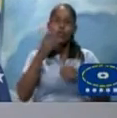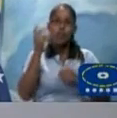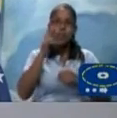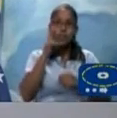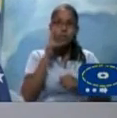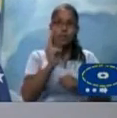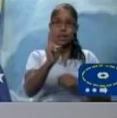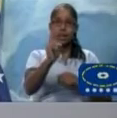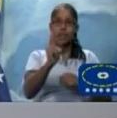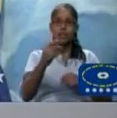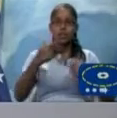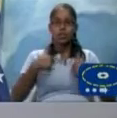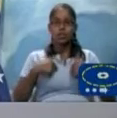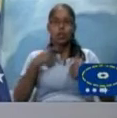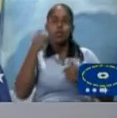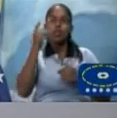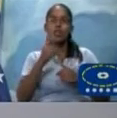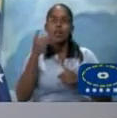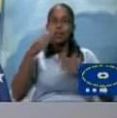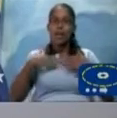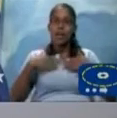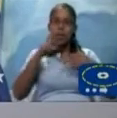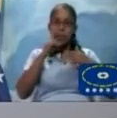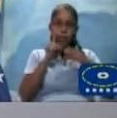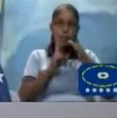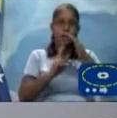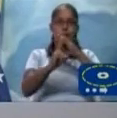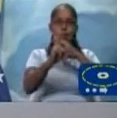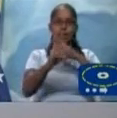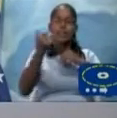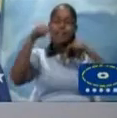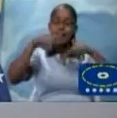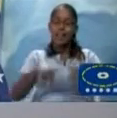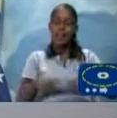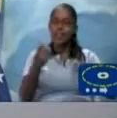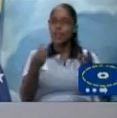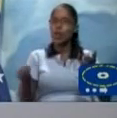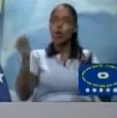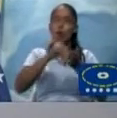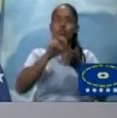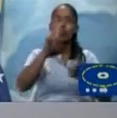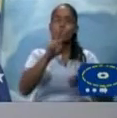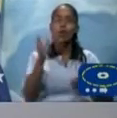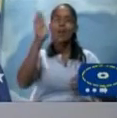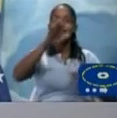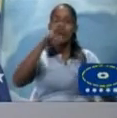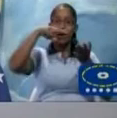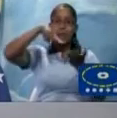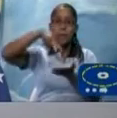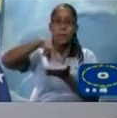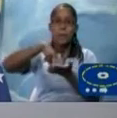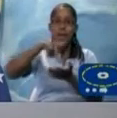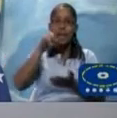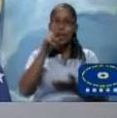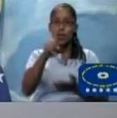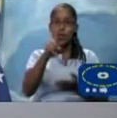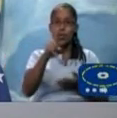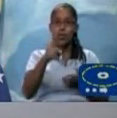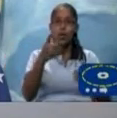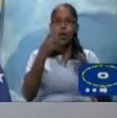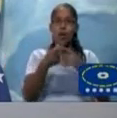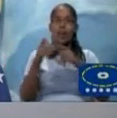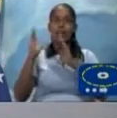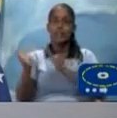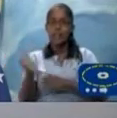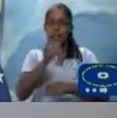miré. Oiga, yo Daniel miré. Y he aquí otros dos que estaban en pie, el uno a